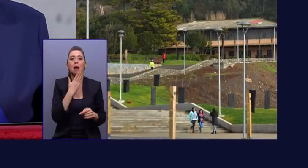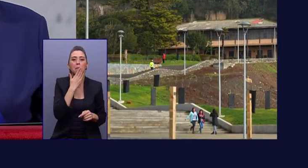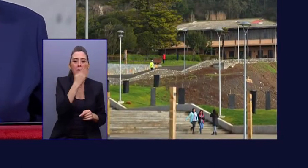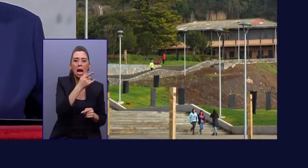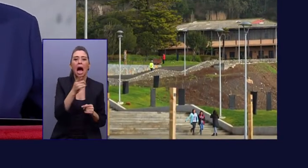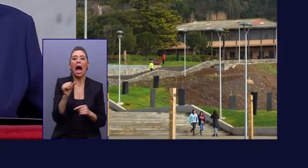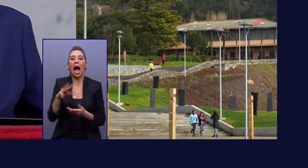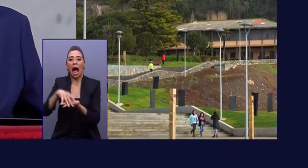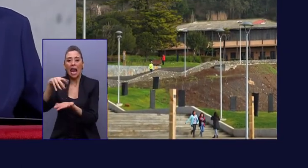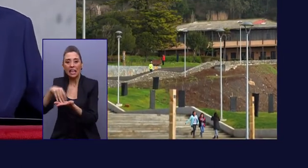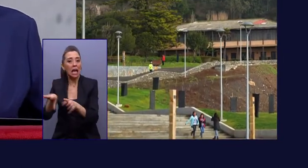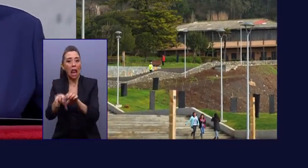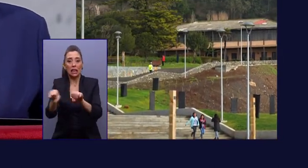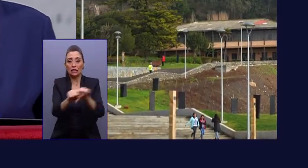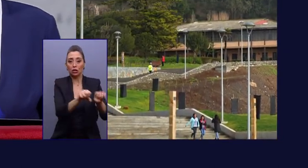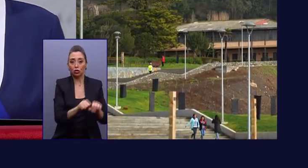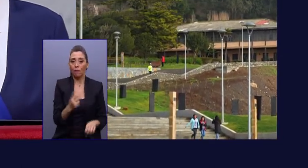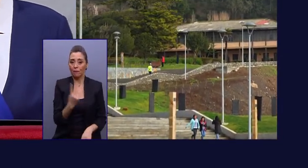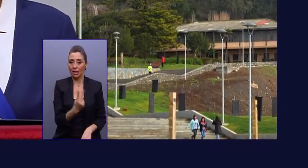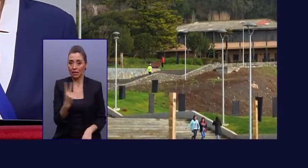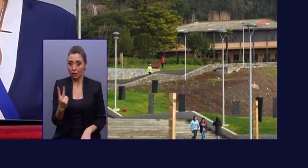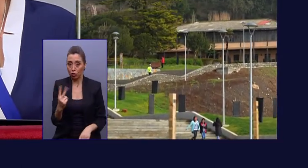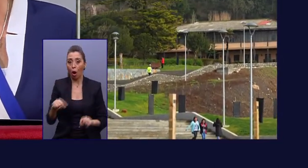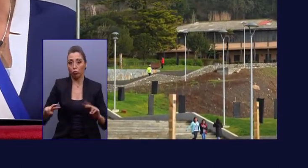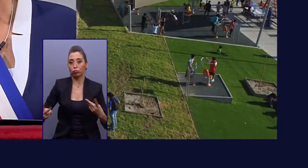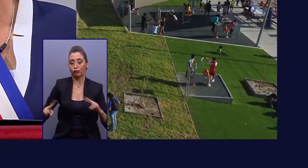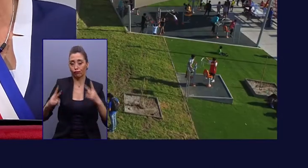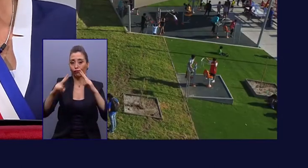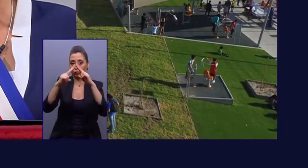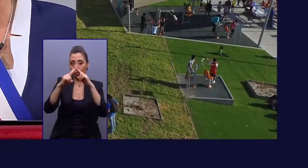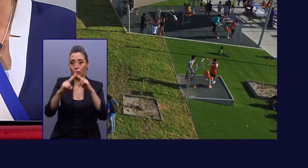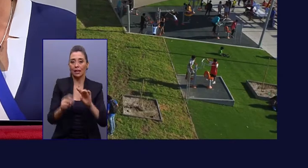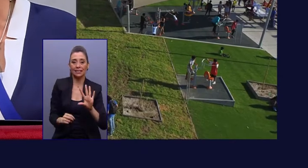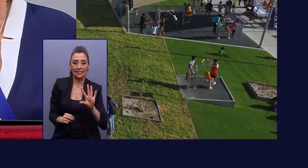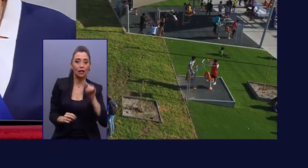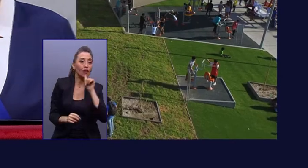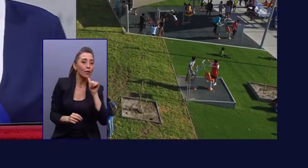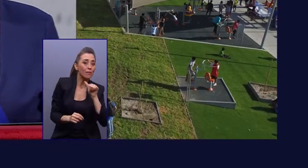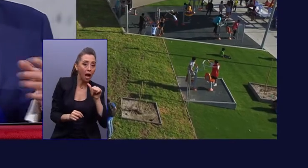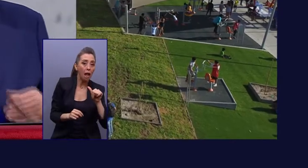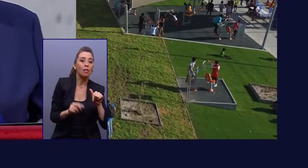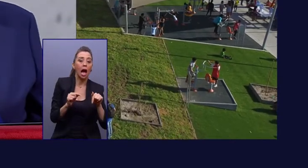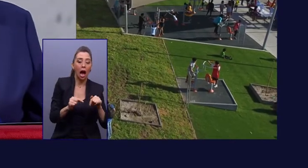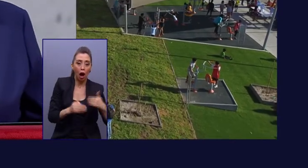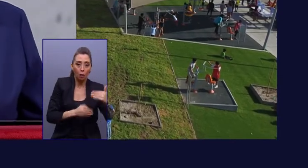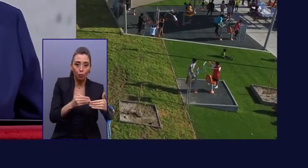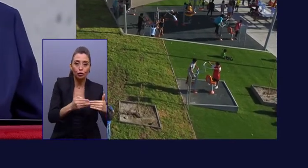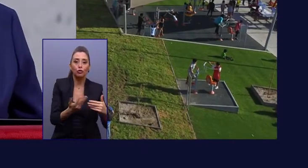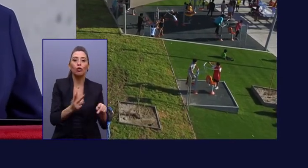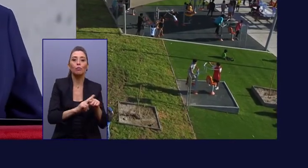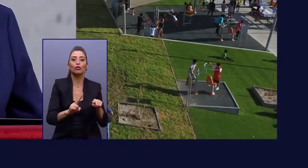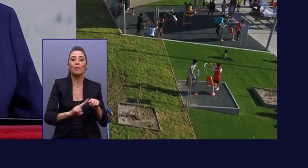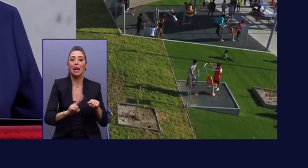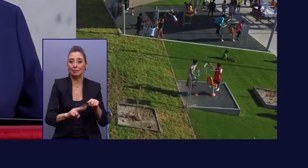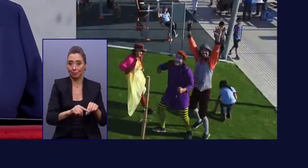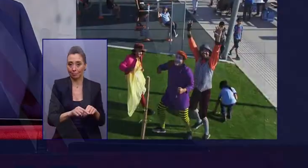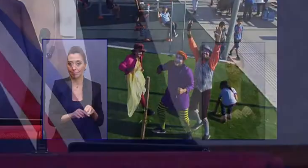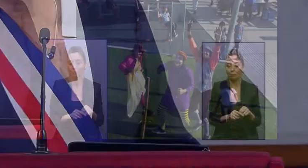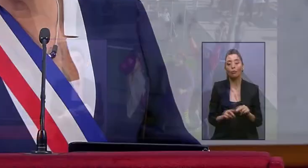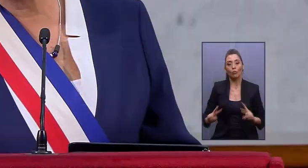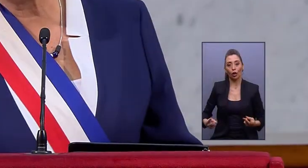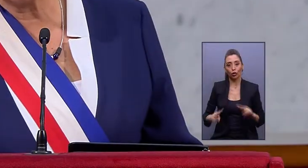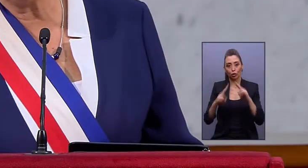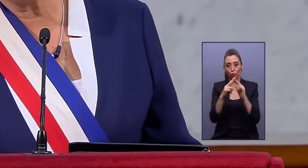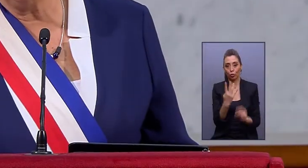ya están terminados, mientras otros 22 están en construcción y los 5 restantes avanzan en su proceso de ejecución. Hemos